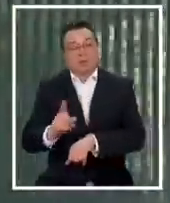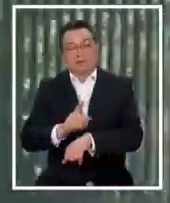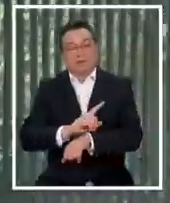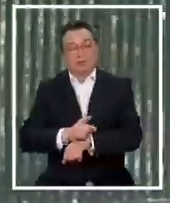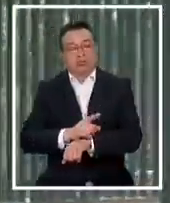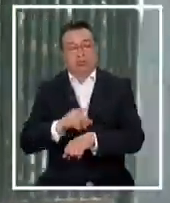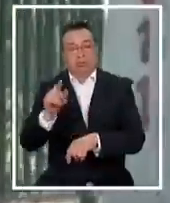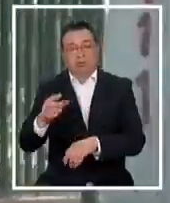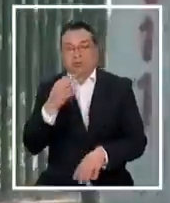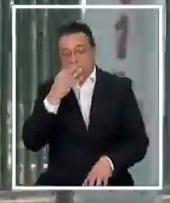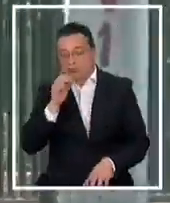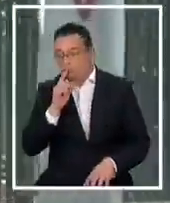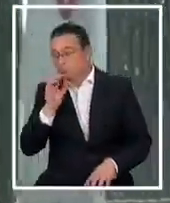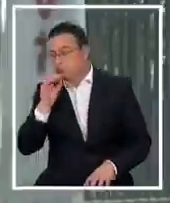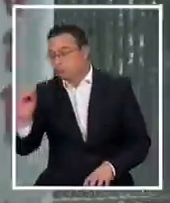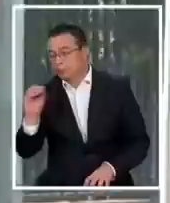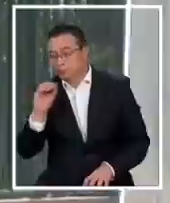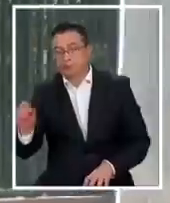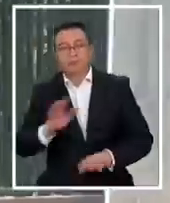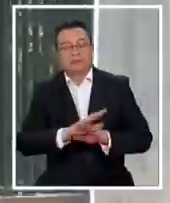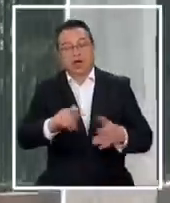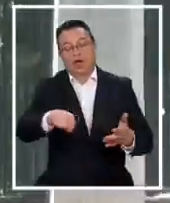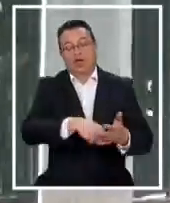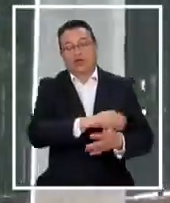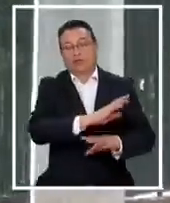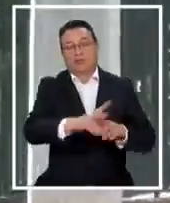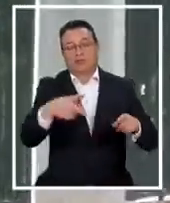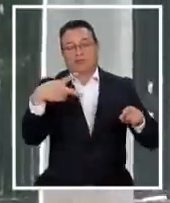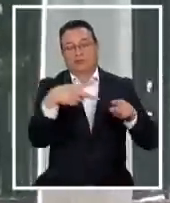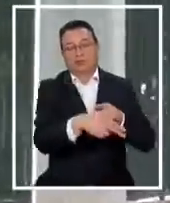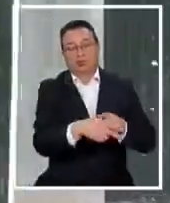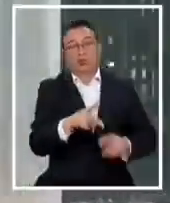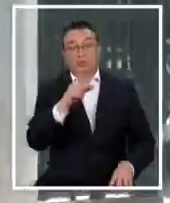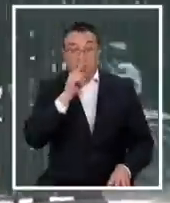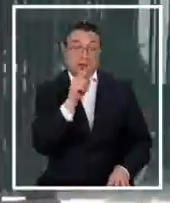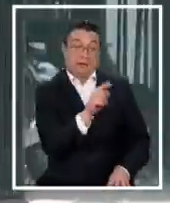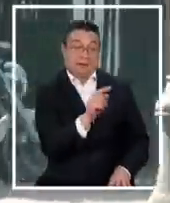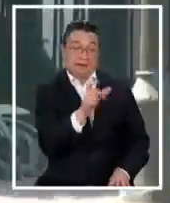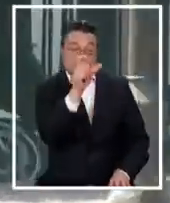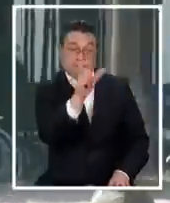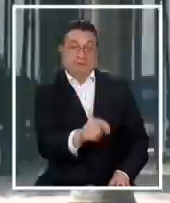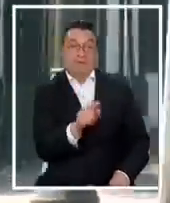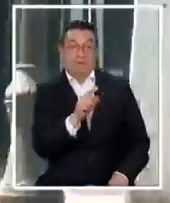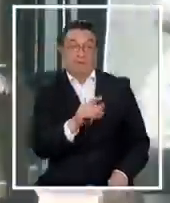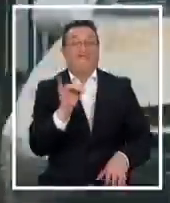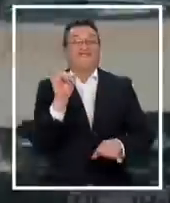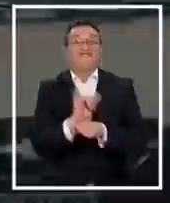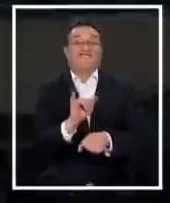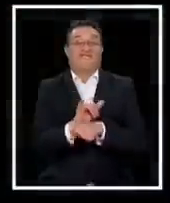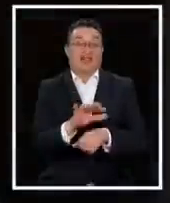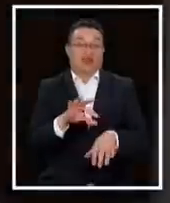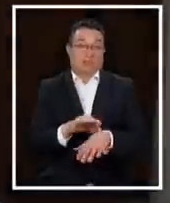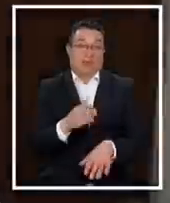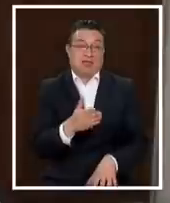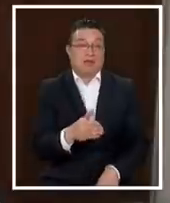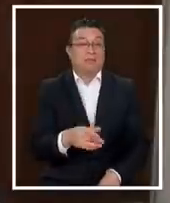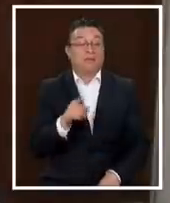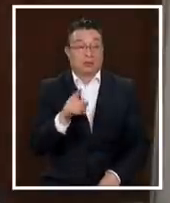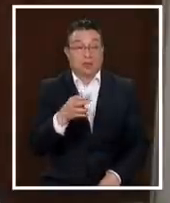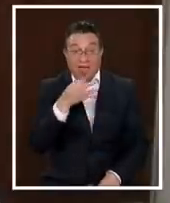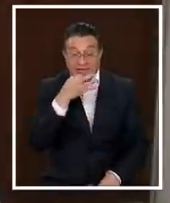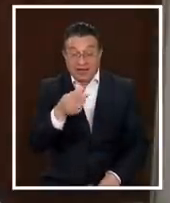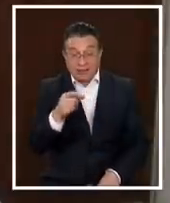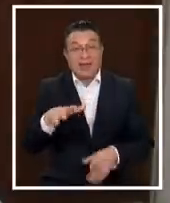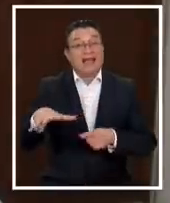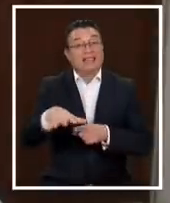inmediatamente salta y se le termina el contrato, como es el caso de este falso médico. O sea, usted diría claramente